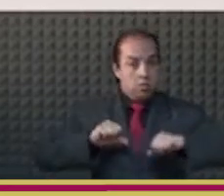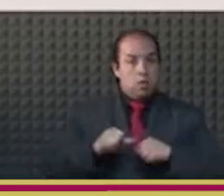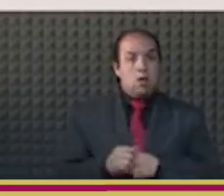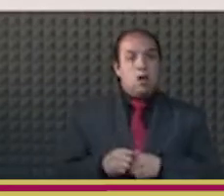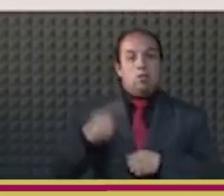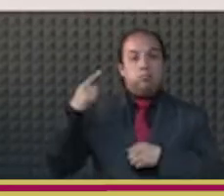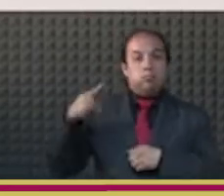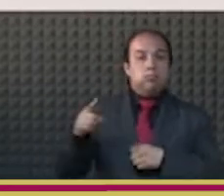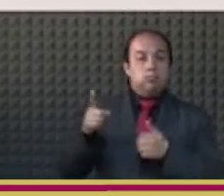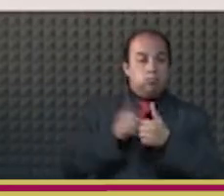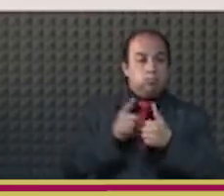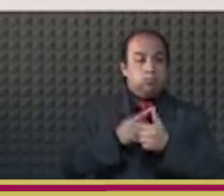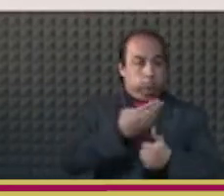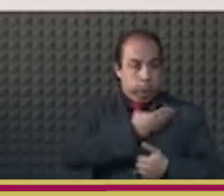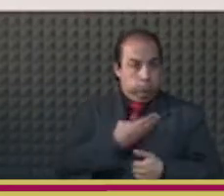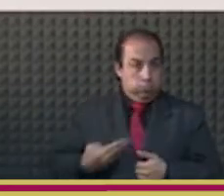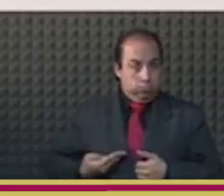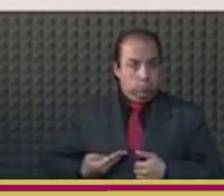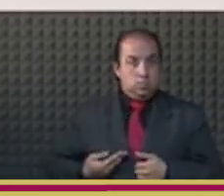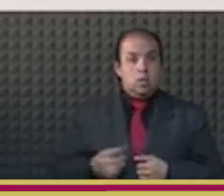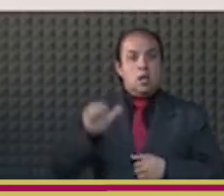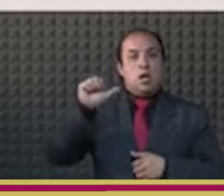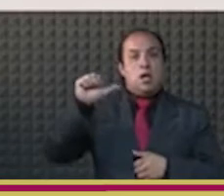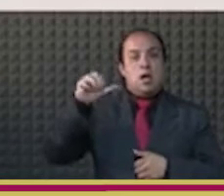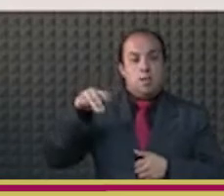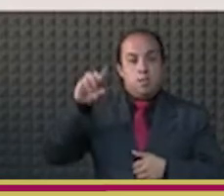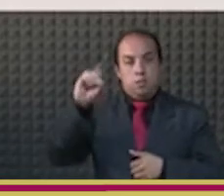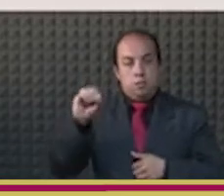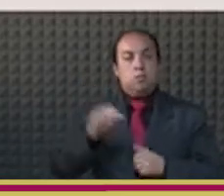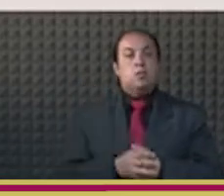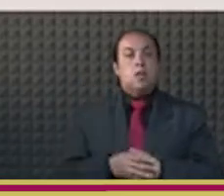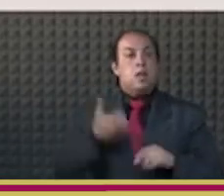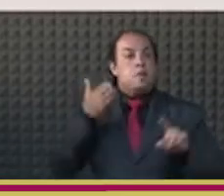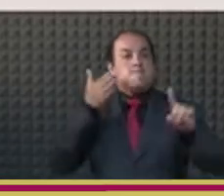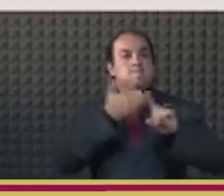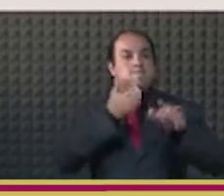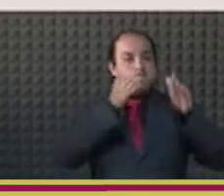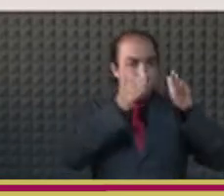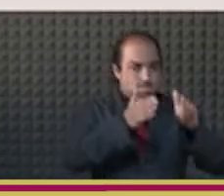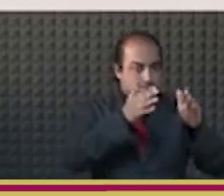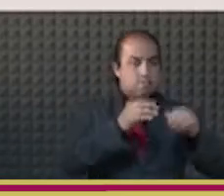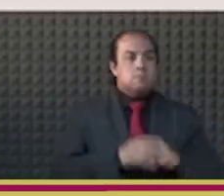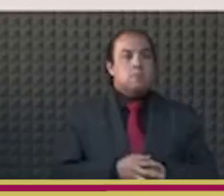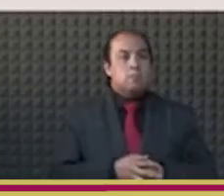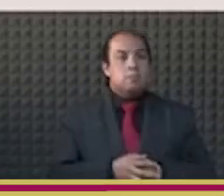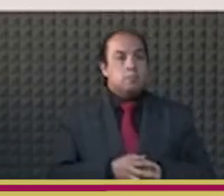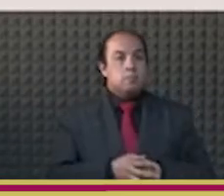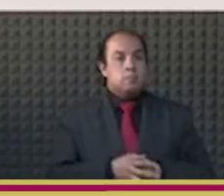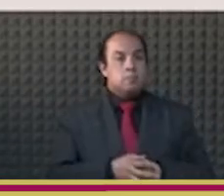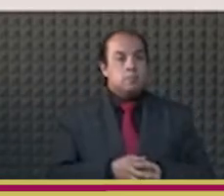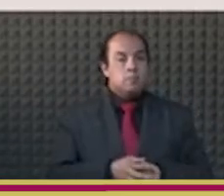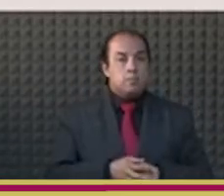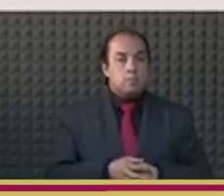instrucciones principales del presidente Andrés Manuel López Obrador, estar enfocados en tratar de